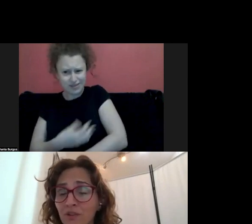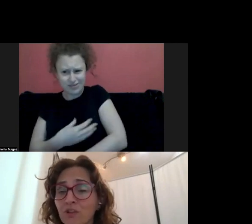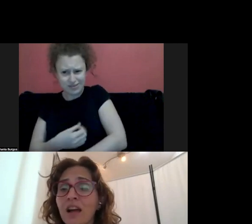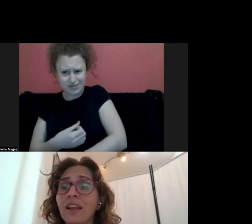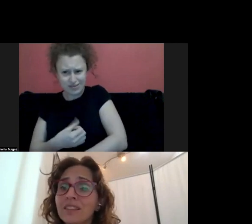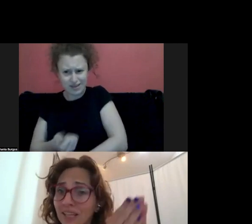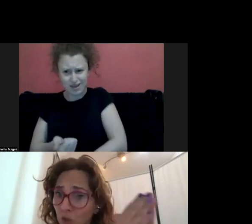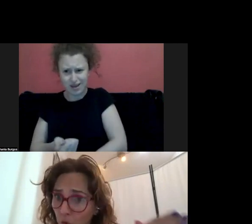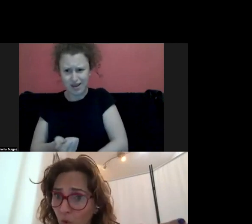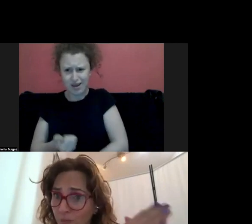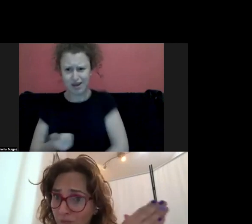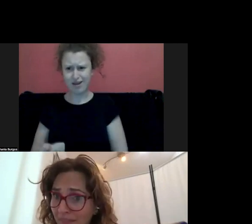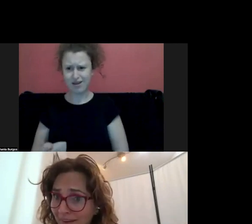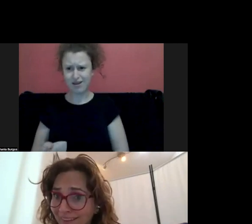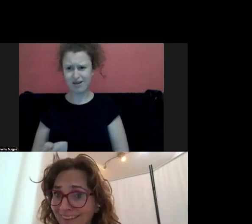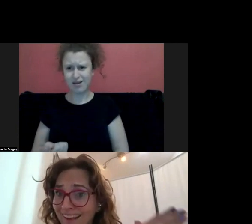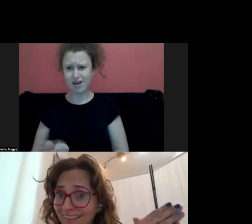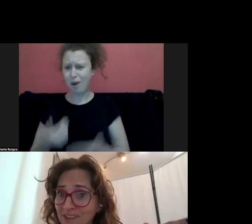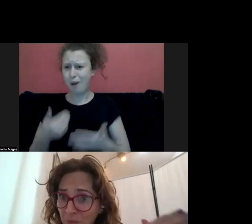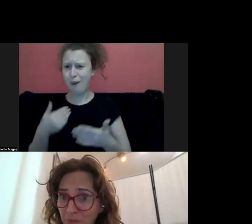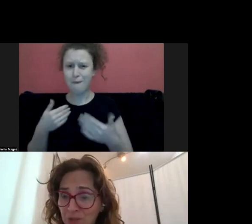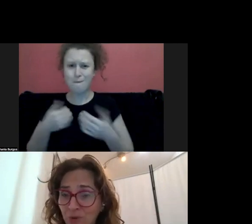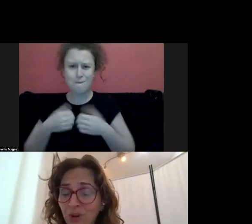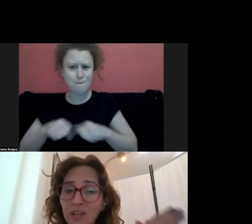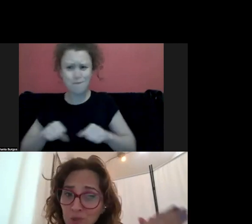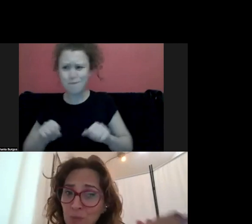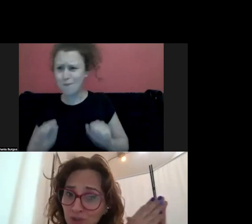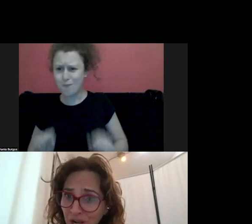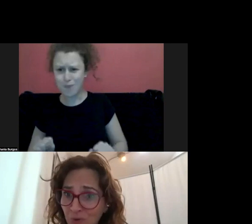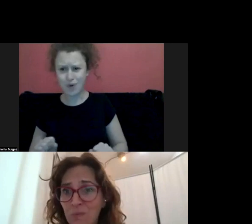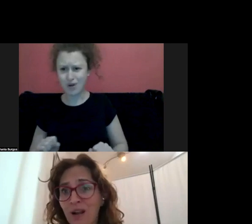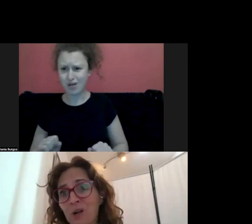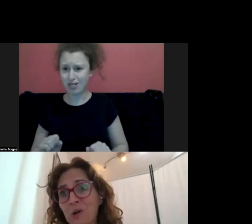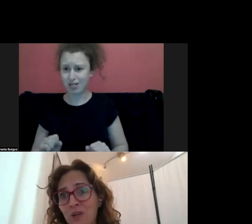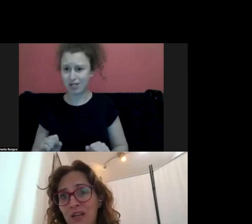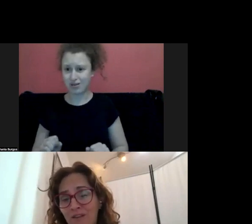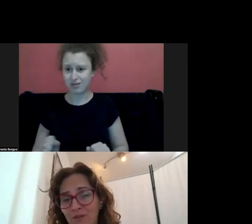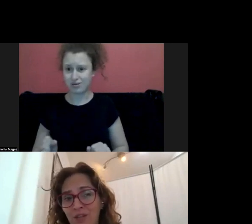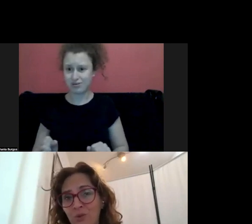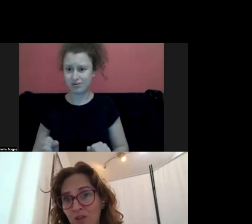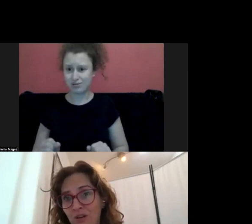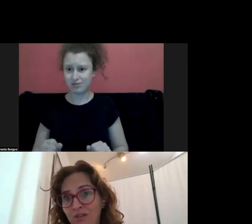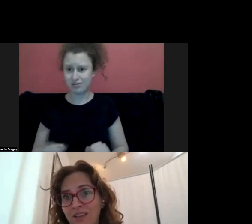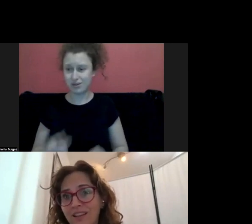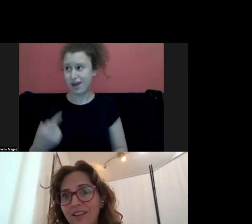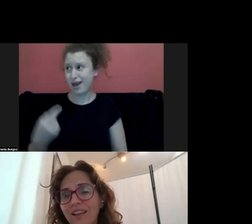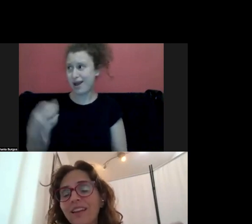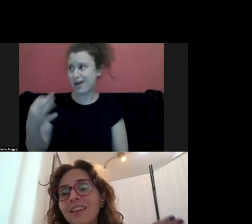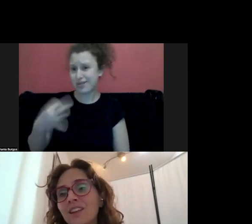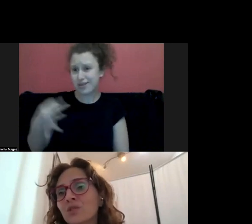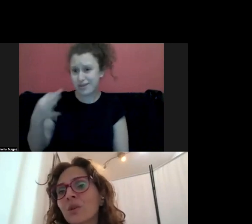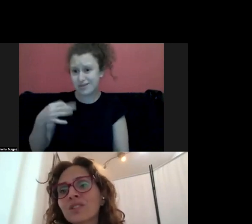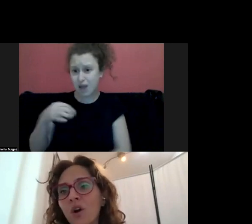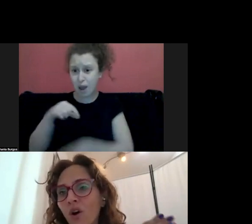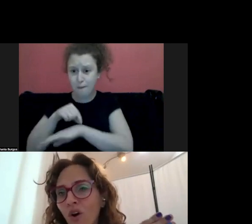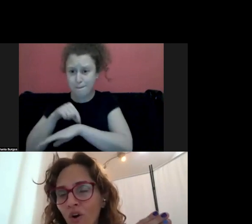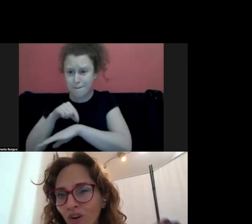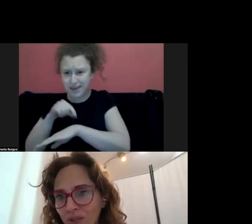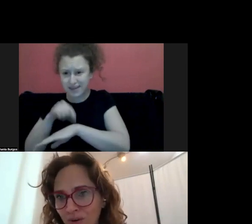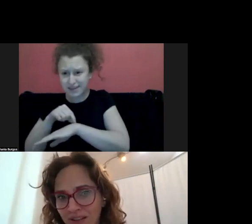ese profesional es que tú, madre, que le das el pecho, eres un obstáculo para la comunicación de tu hijo. Y eso